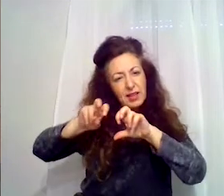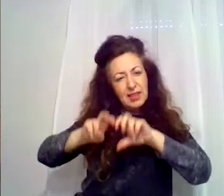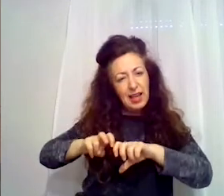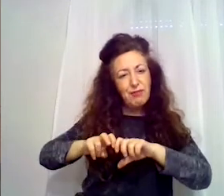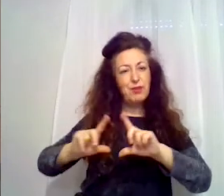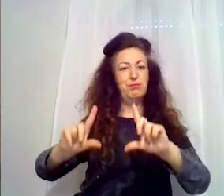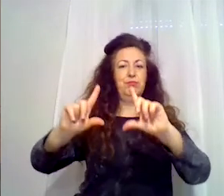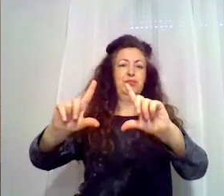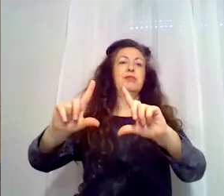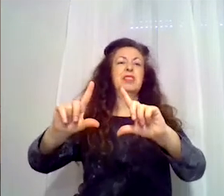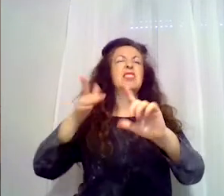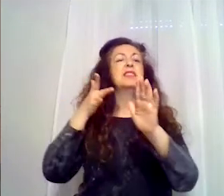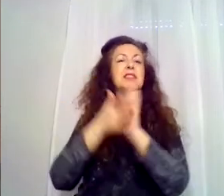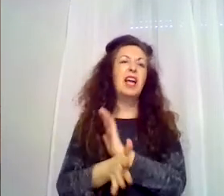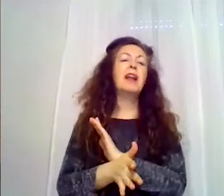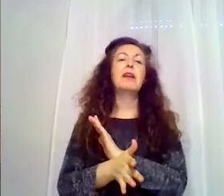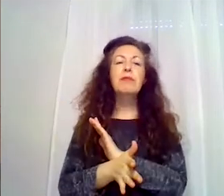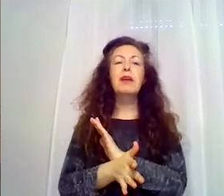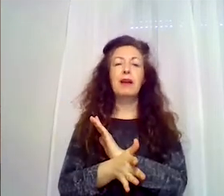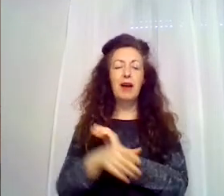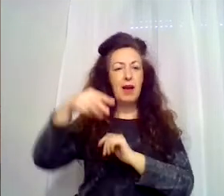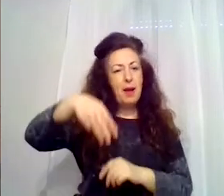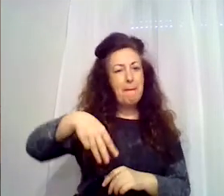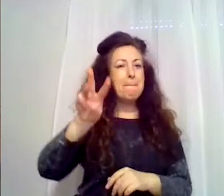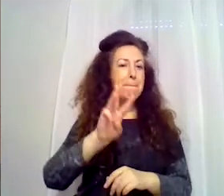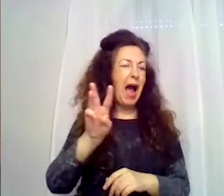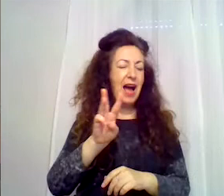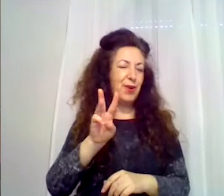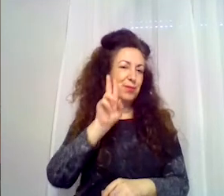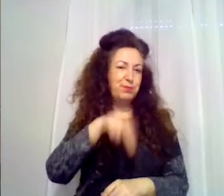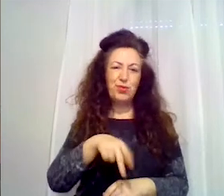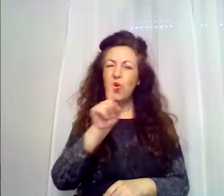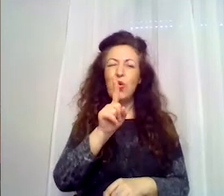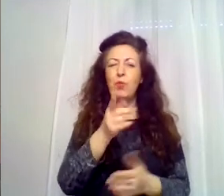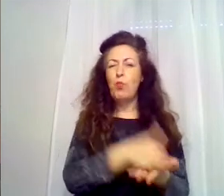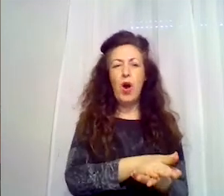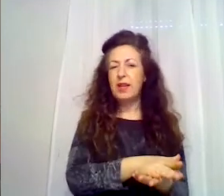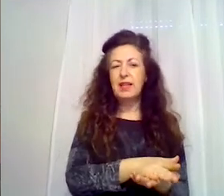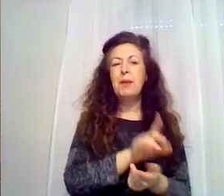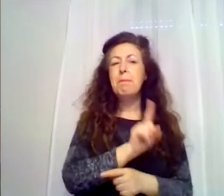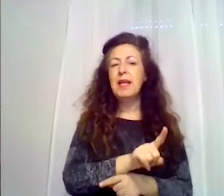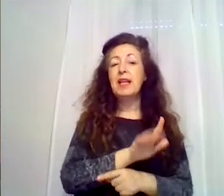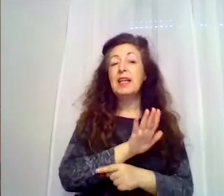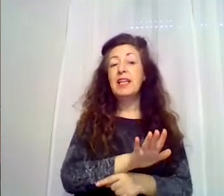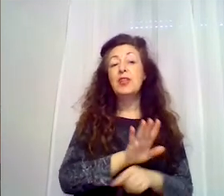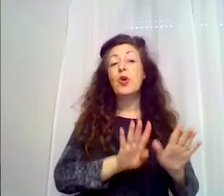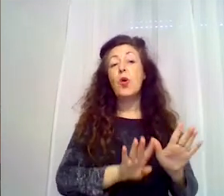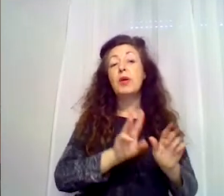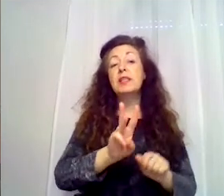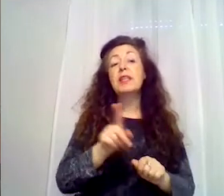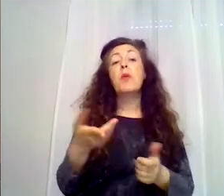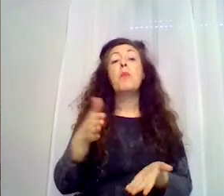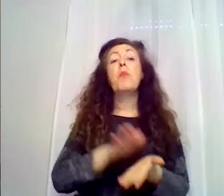tiene como Shakespeare, no tiene una estatua, pero tiene una vidriera donde aparece su nombre con la fecha de